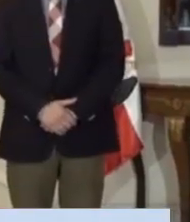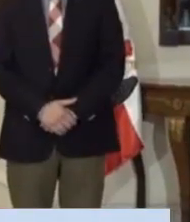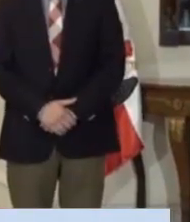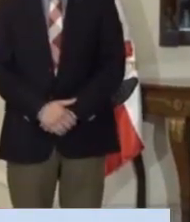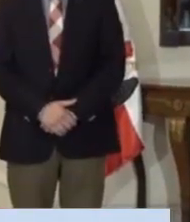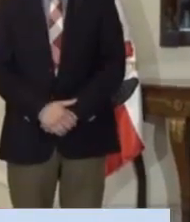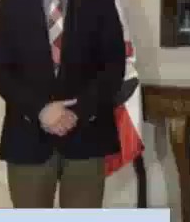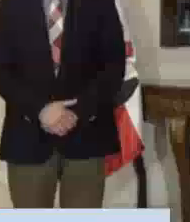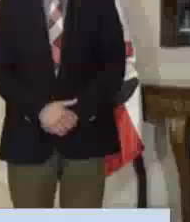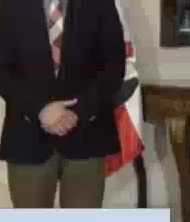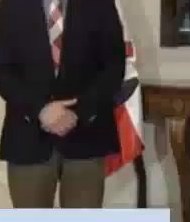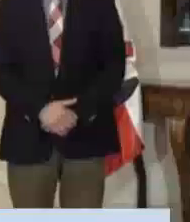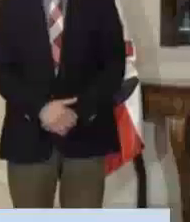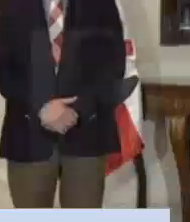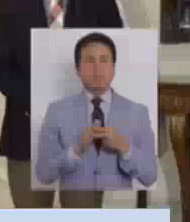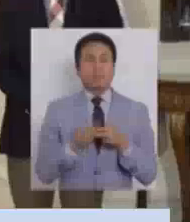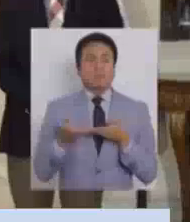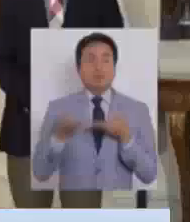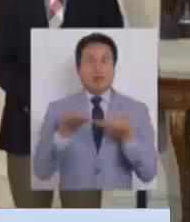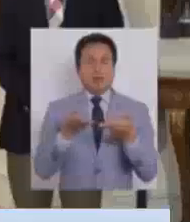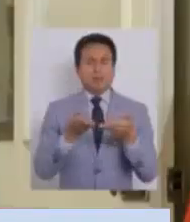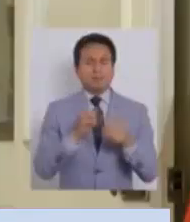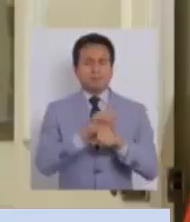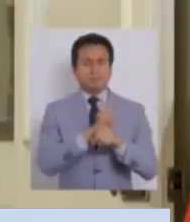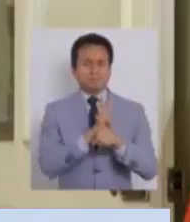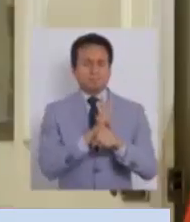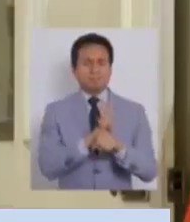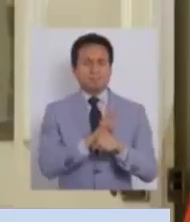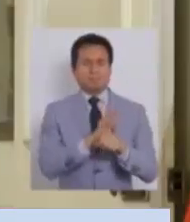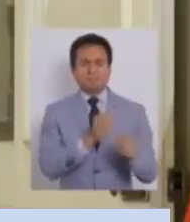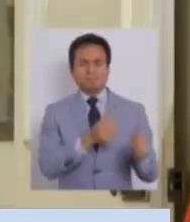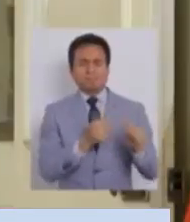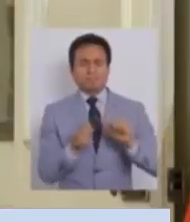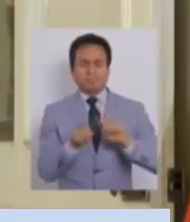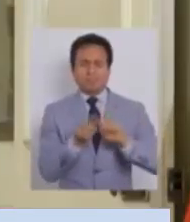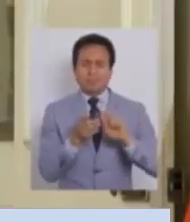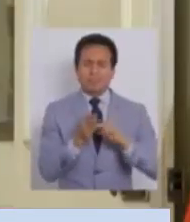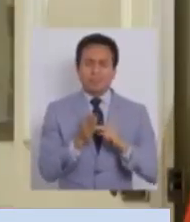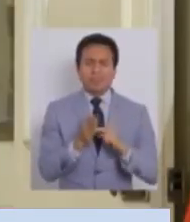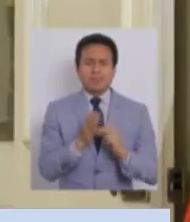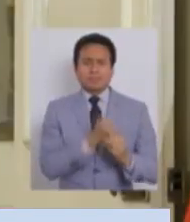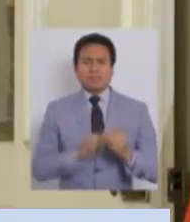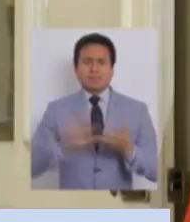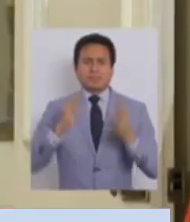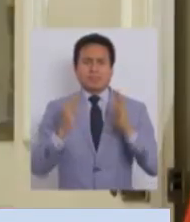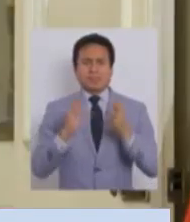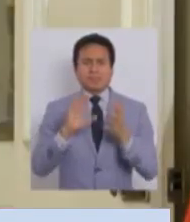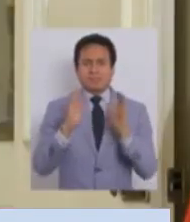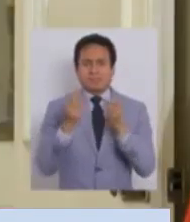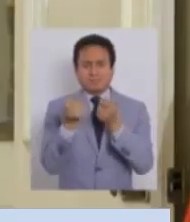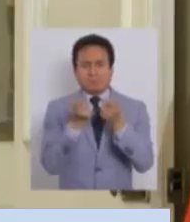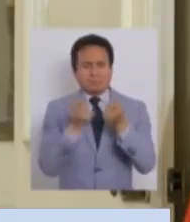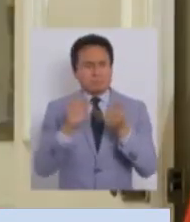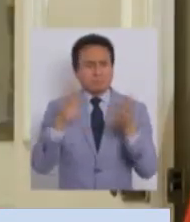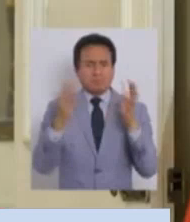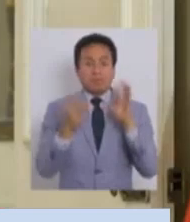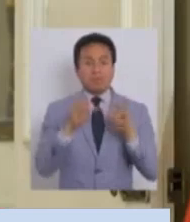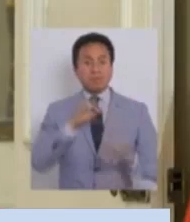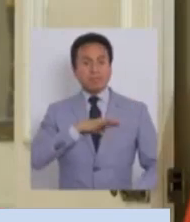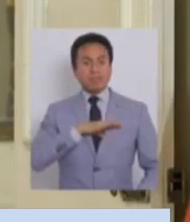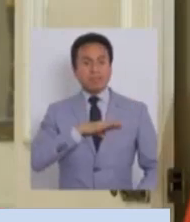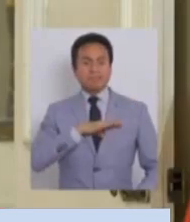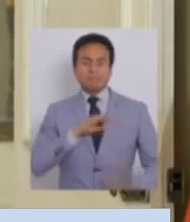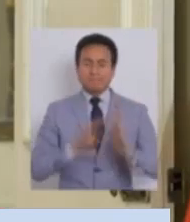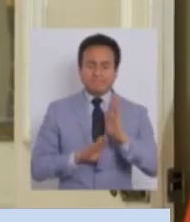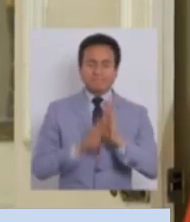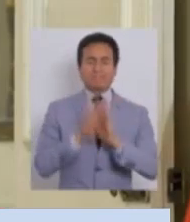registró esta tarde en el sector rural de ilihue en la localidad del Lago ranco región de los ríos en un helicóptero privado que se precipitó en medio del